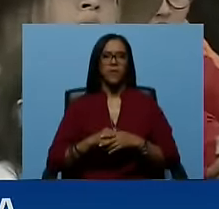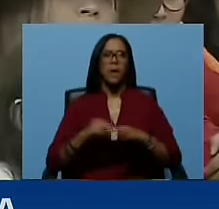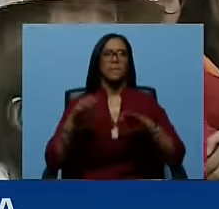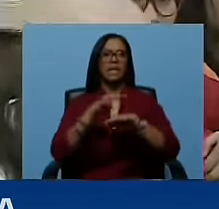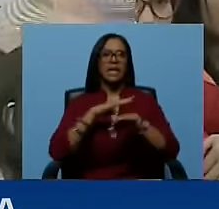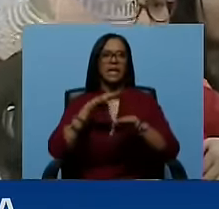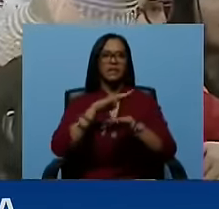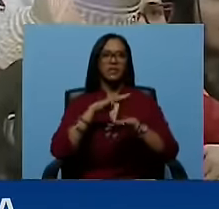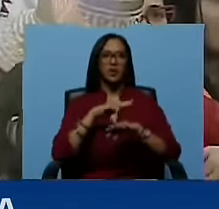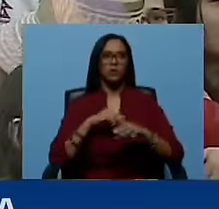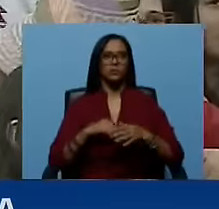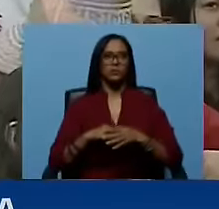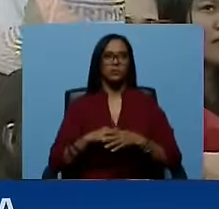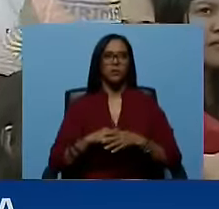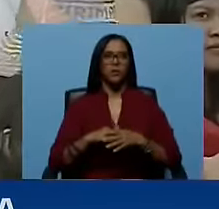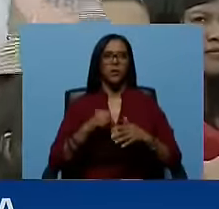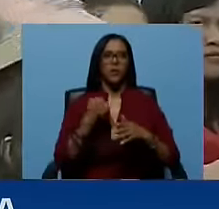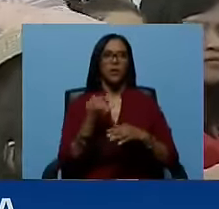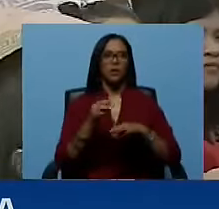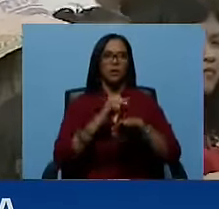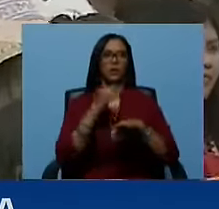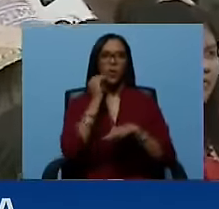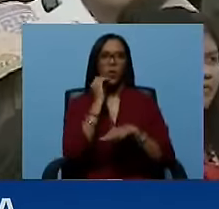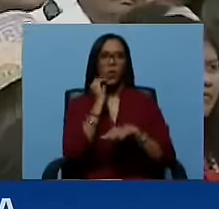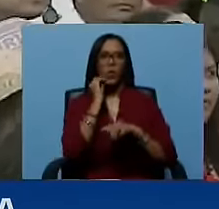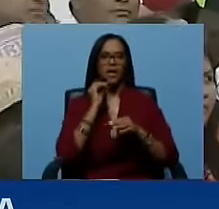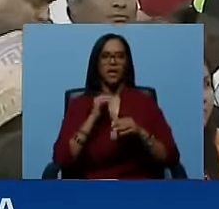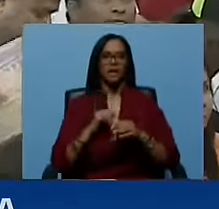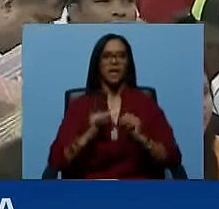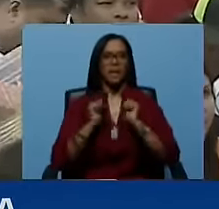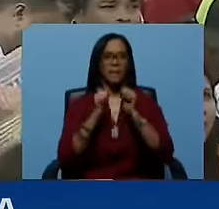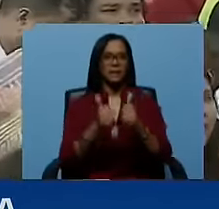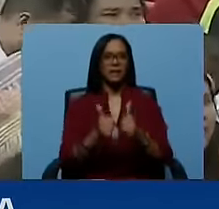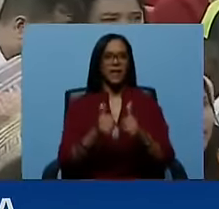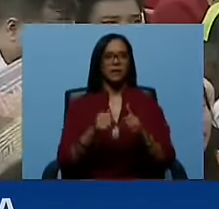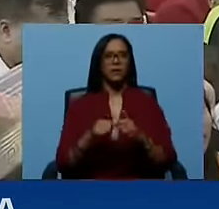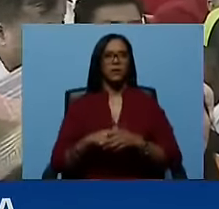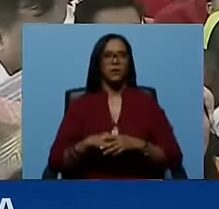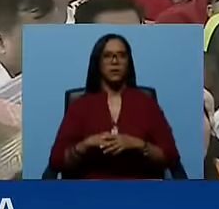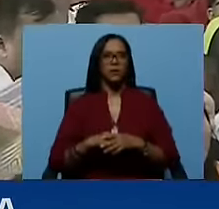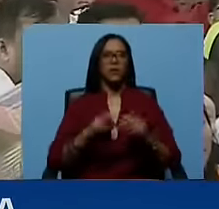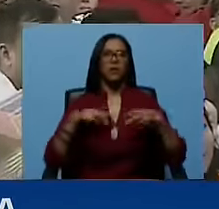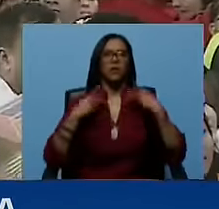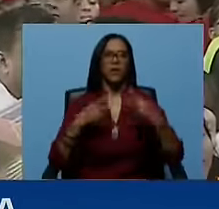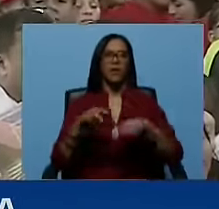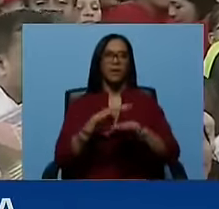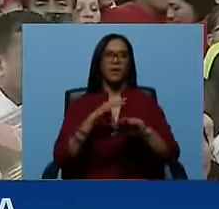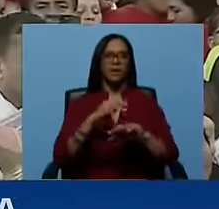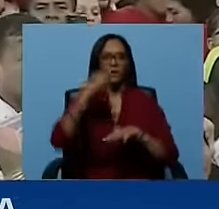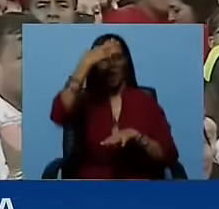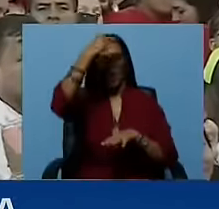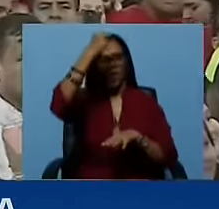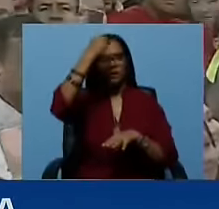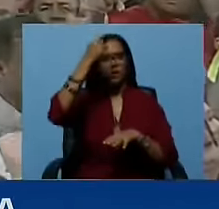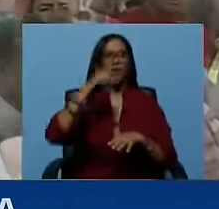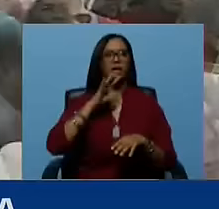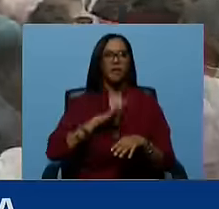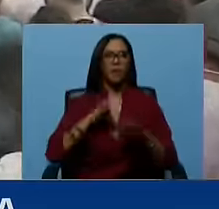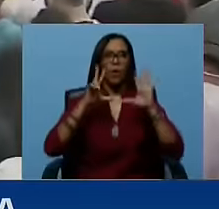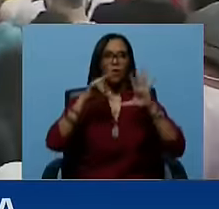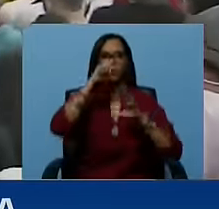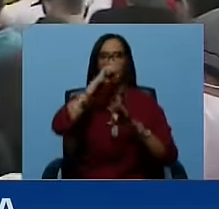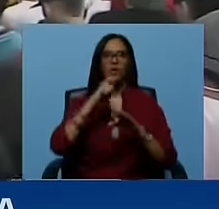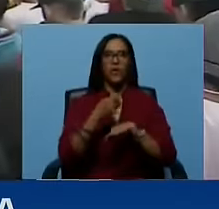ministros, ¿cuántos ministros jóvenes? Empezando por el nuevo ministro Héctor Rodríguez, que estuvo 8 años